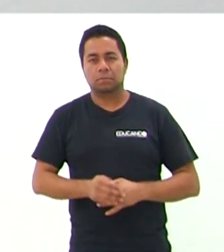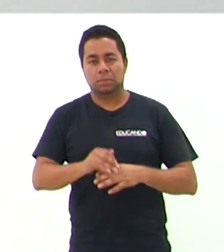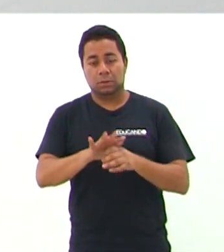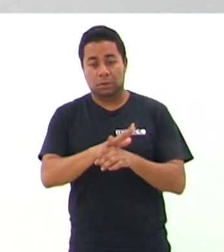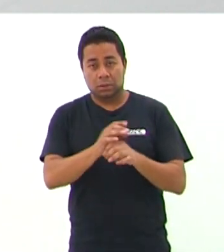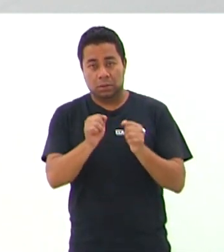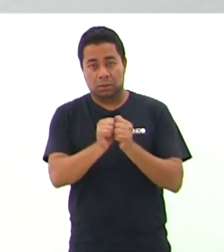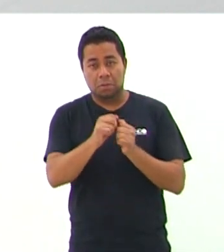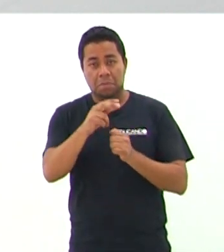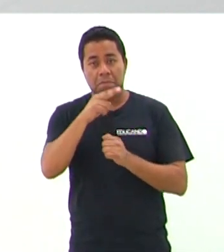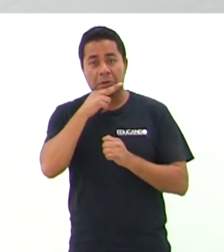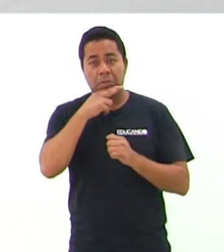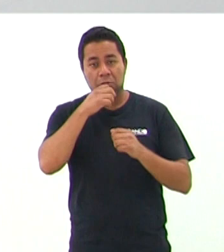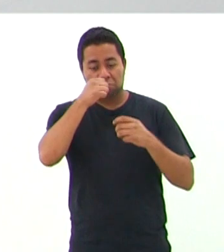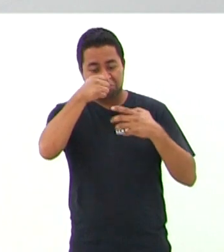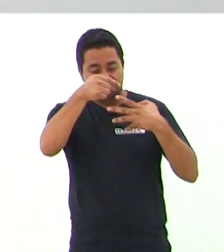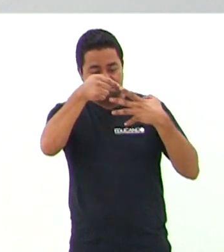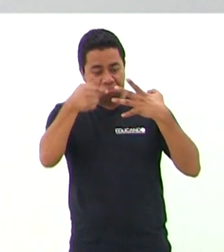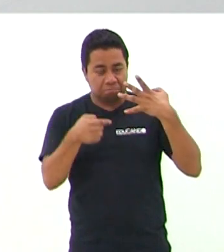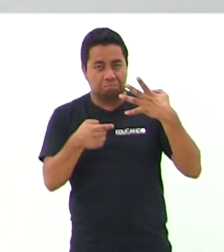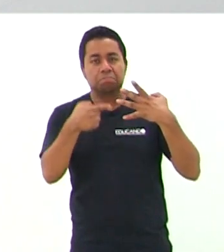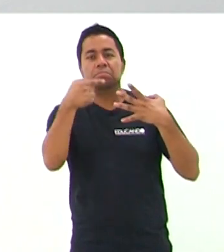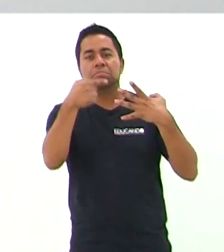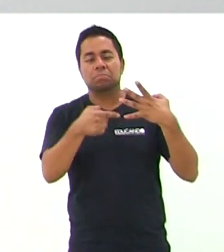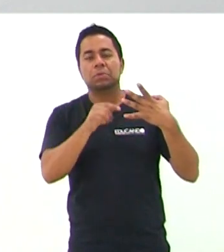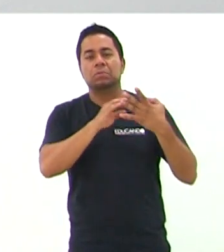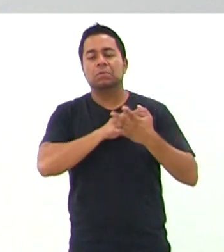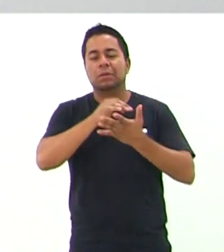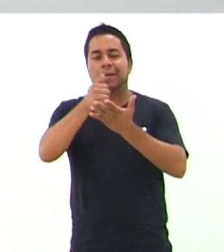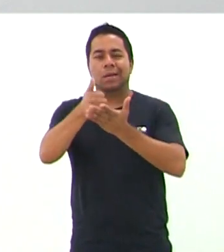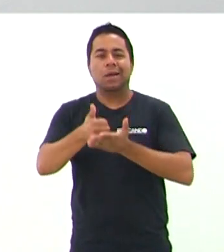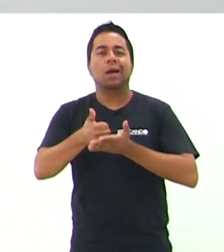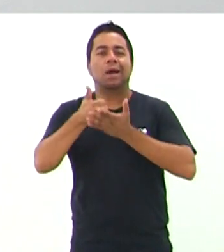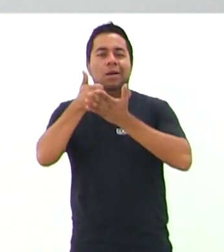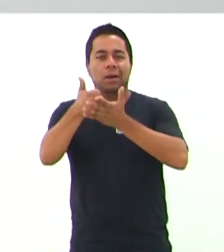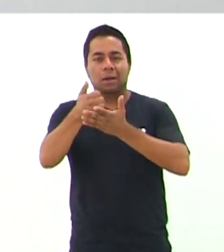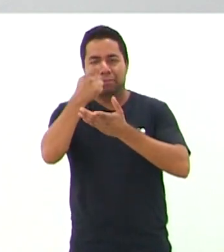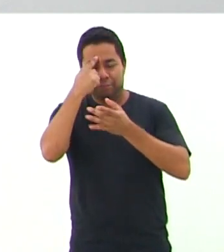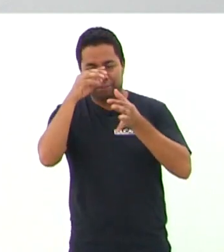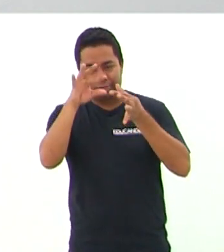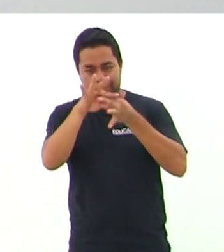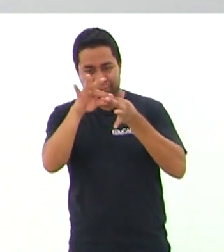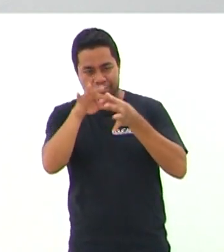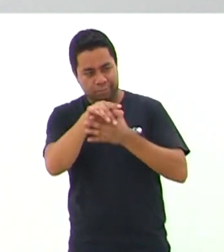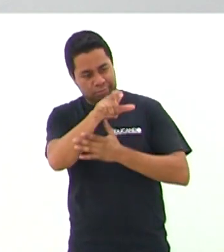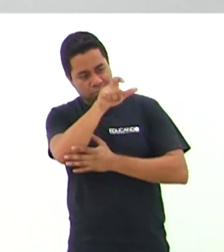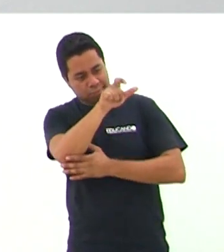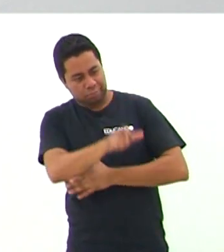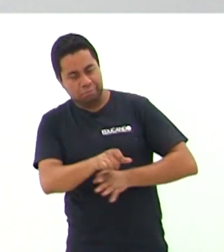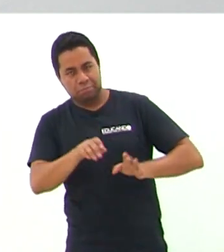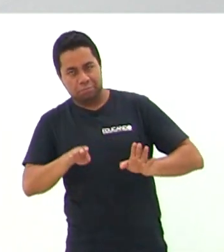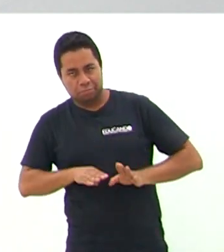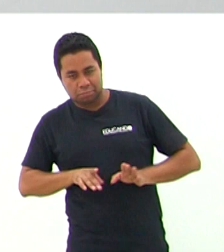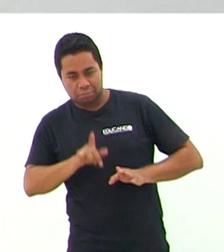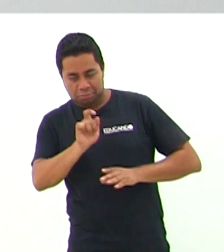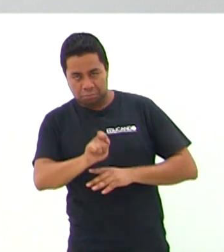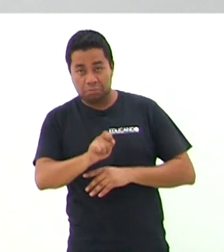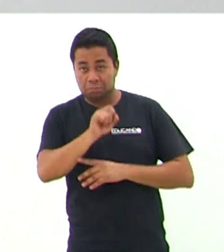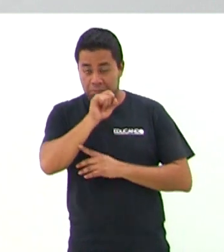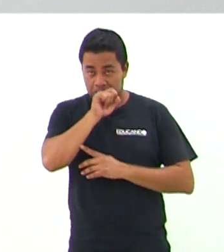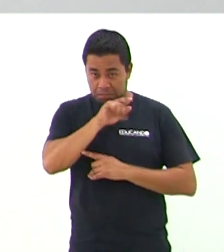raíz de estos verbos, bien, vamos a enlazar